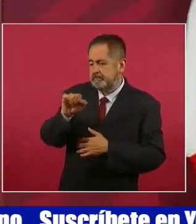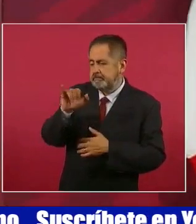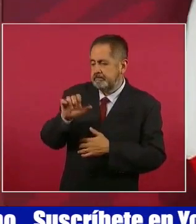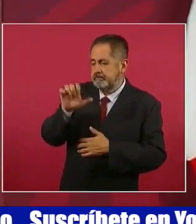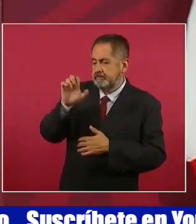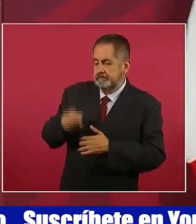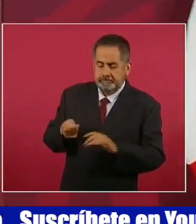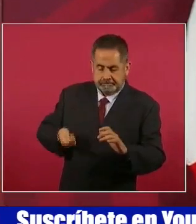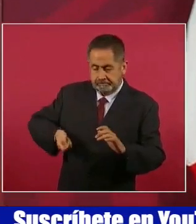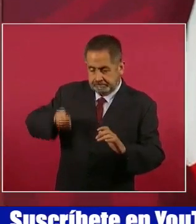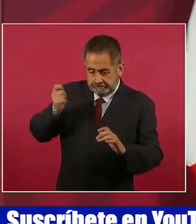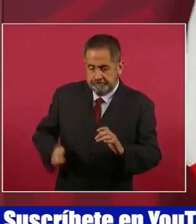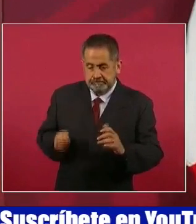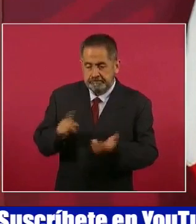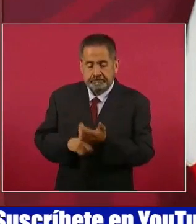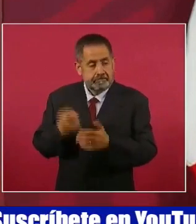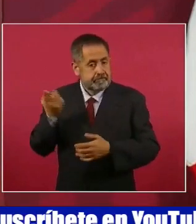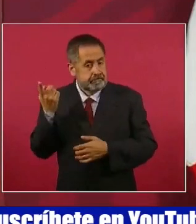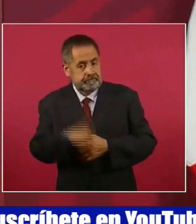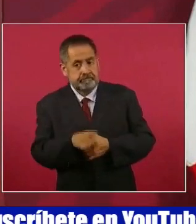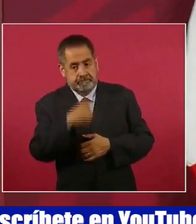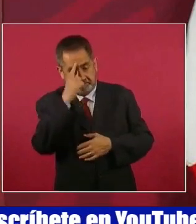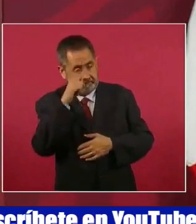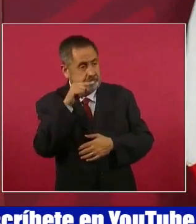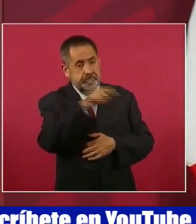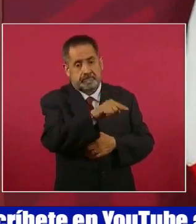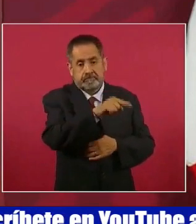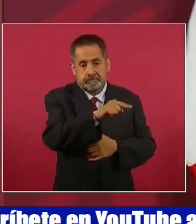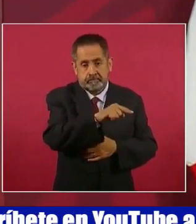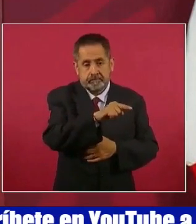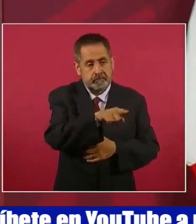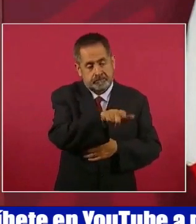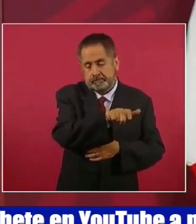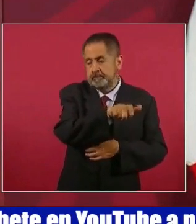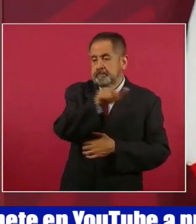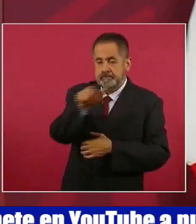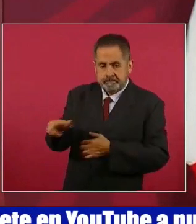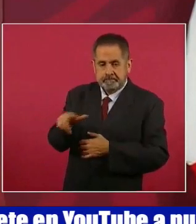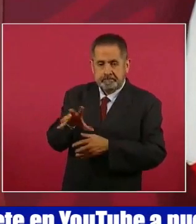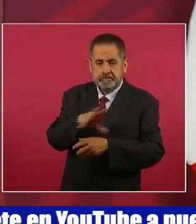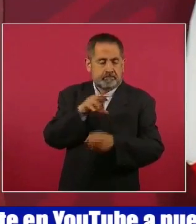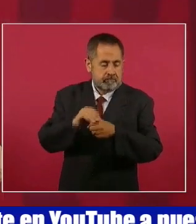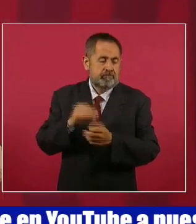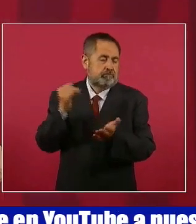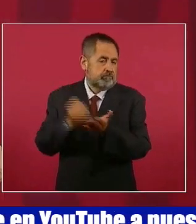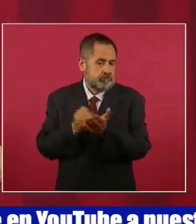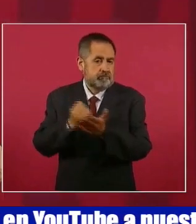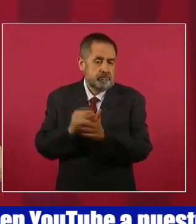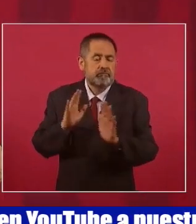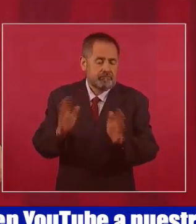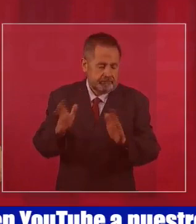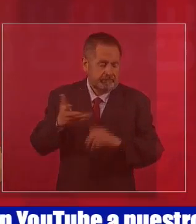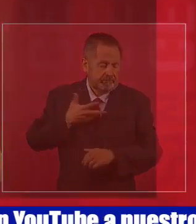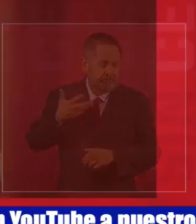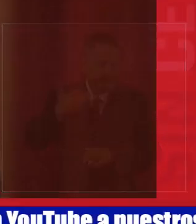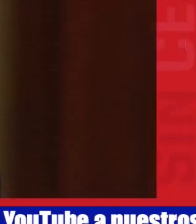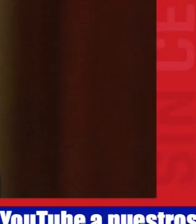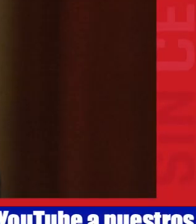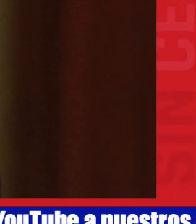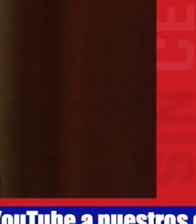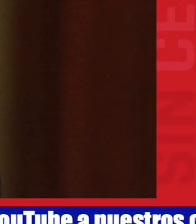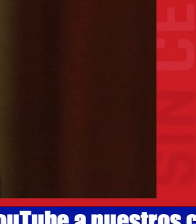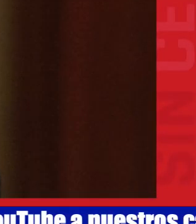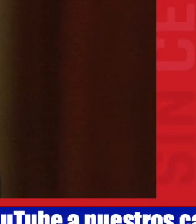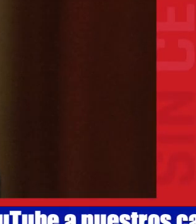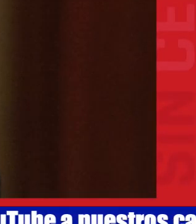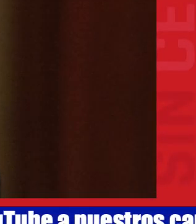Seguridad Pública, en donde están los politicazos como García Luna, expertos en tecnología, nótese su sarcasmo, que todo lo